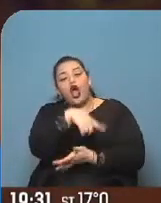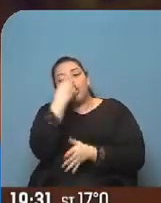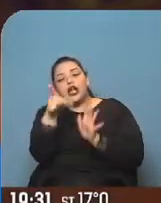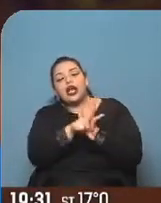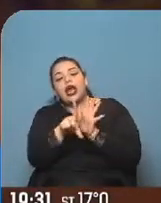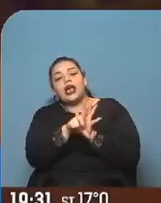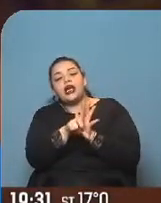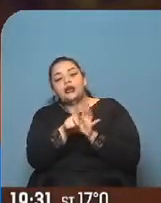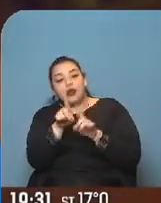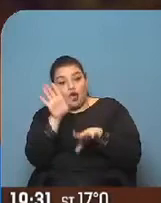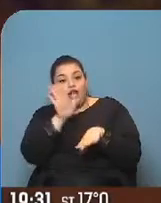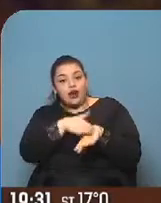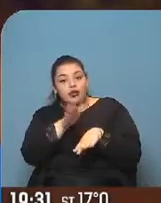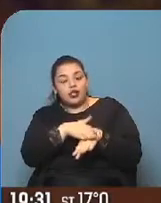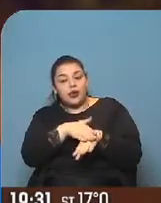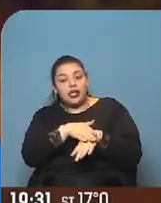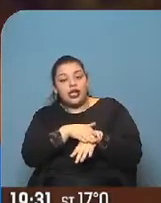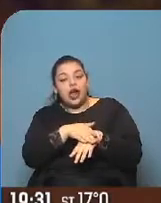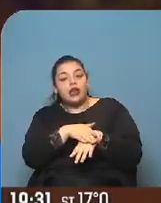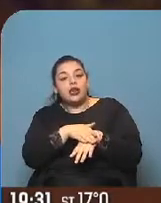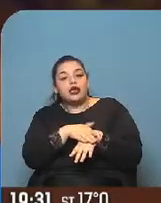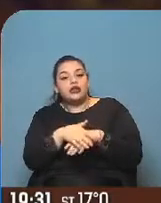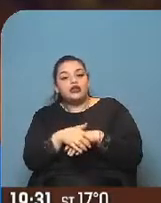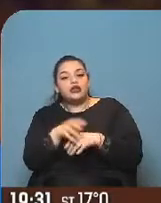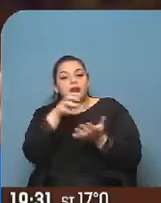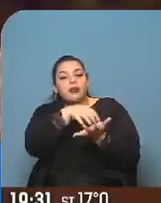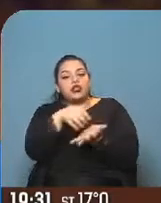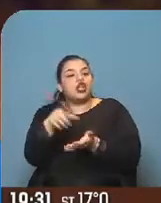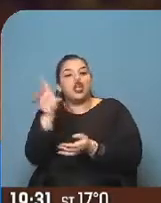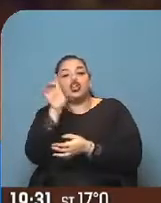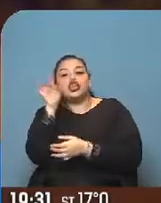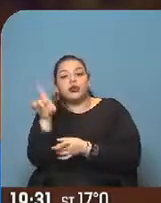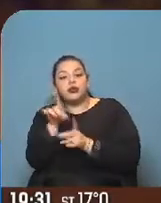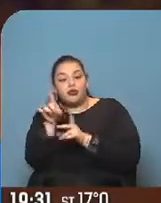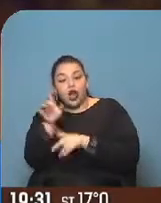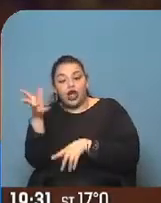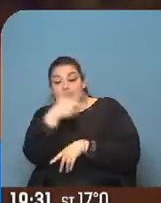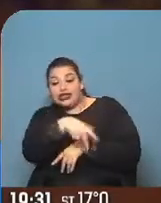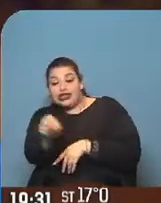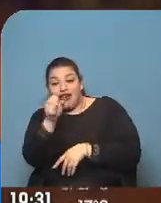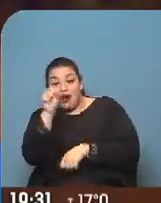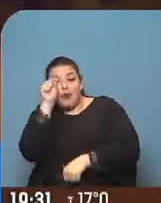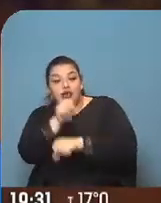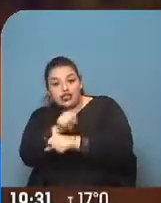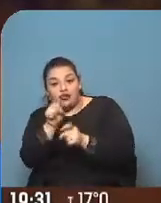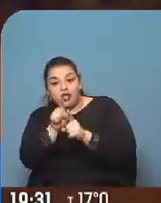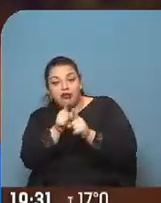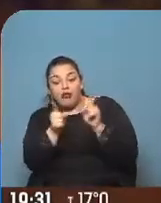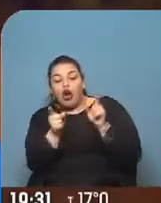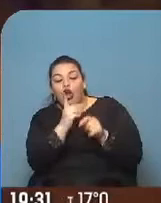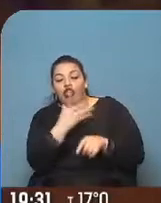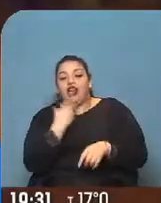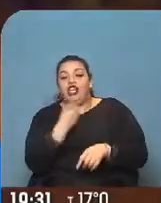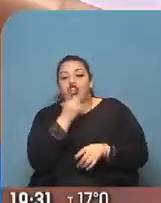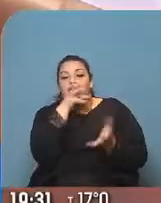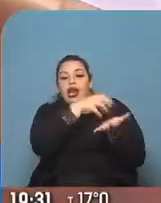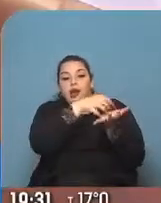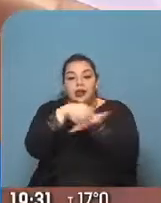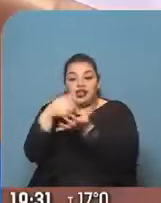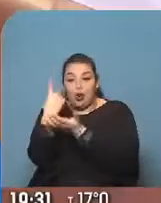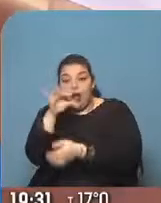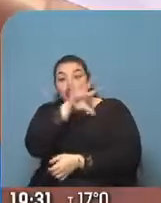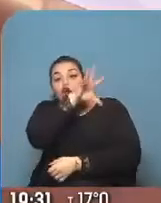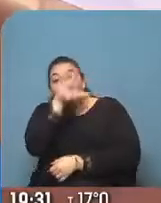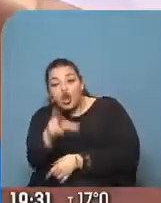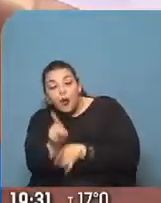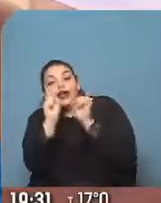ley de responsabilidad penal empresaria que hace que no sólo vayan presos los directivos de las empresas cuando cometen este tipo de delitos sino